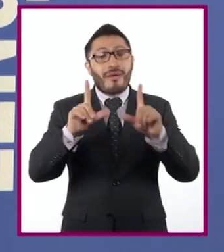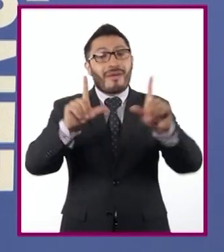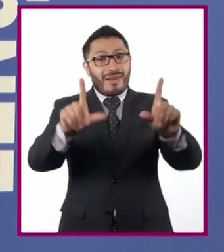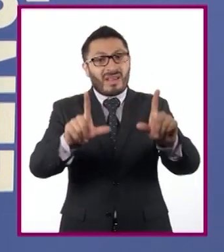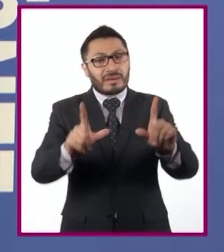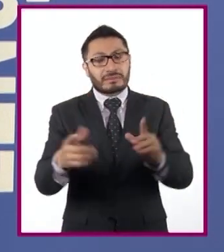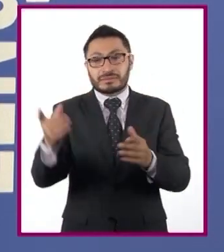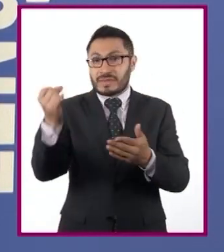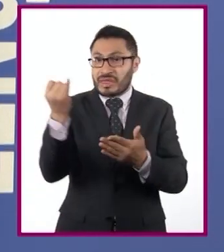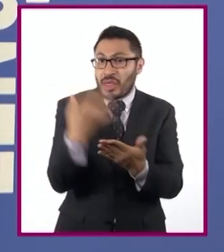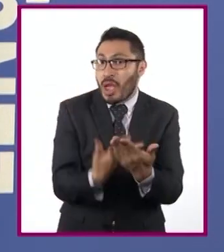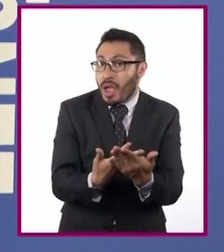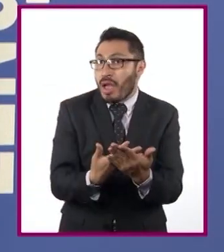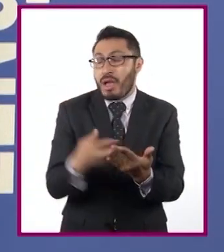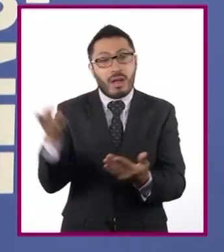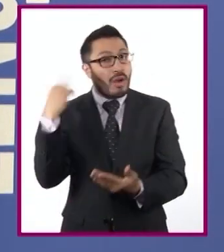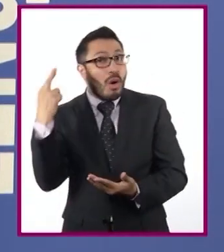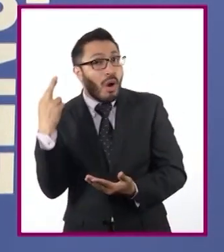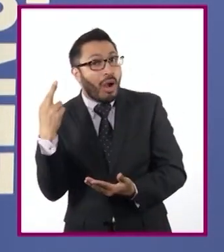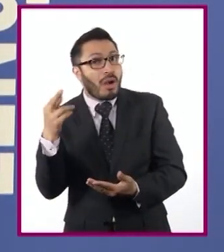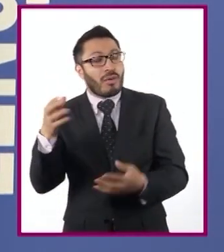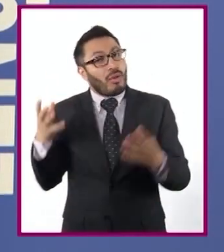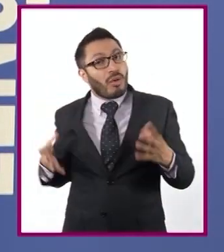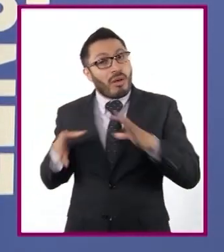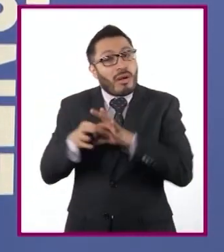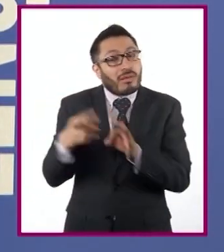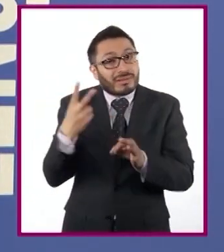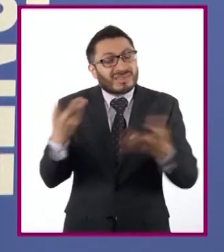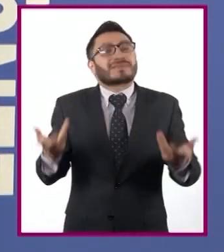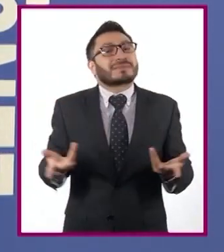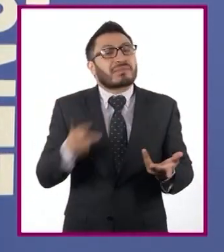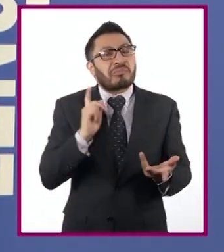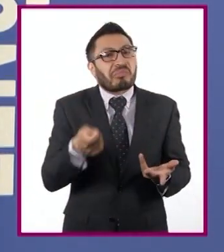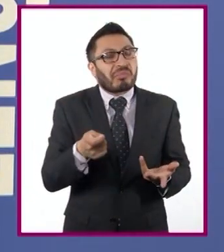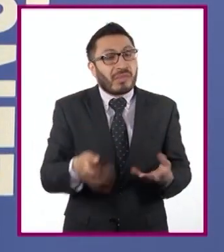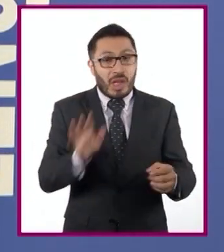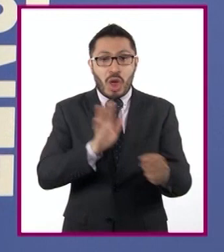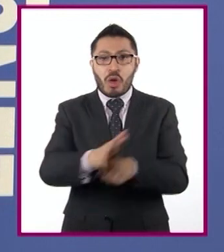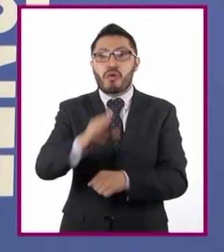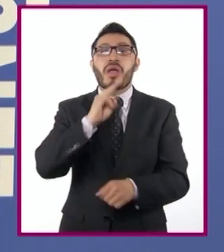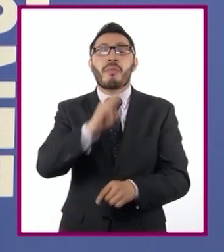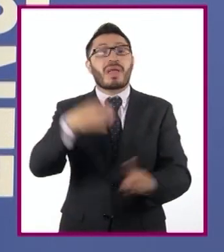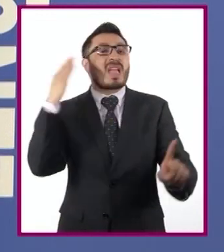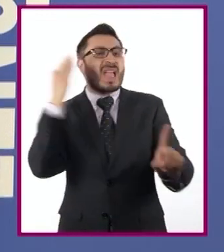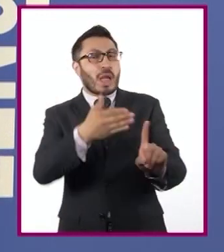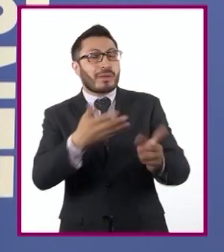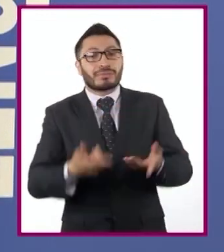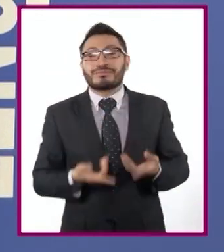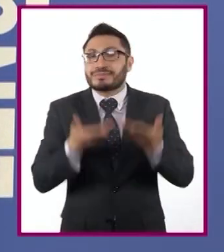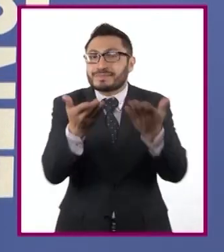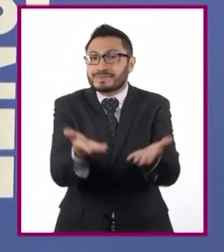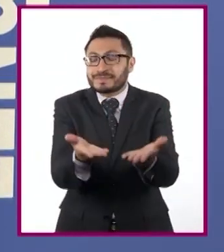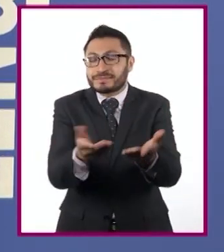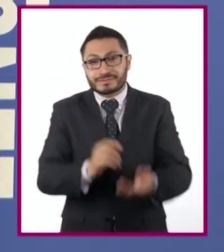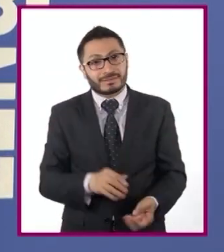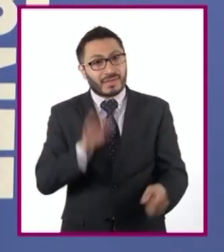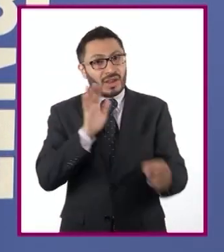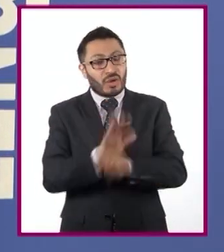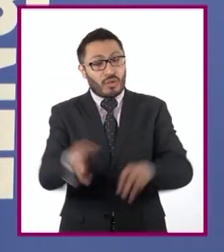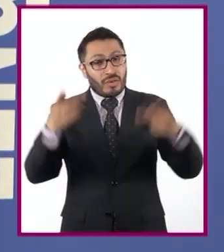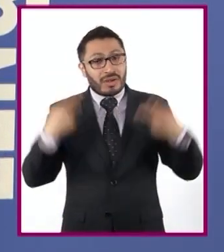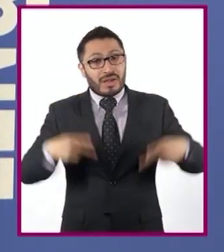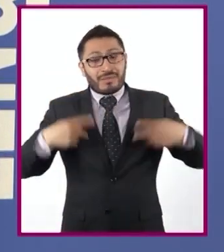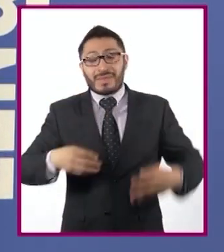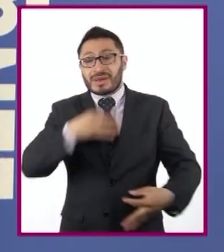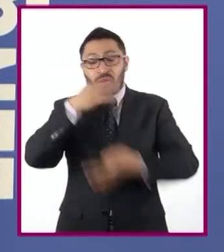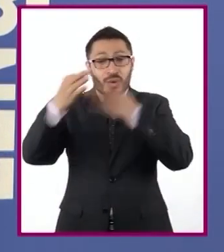gráficos, sonoros o audiovisuales? ¿Cuál es el mensaje que transmite? ¿Cuál es el público al